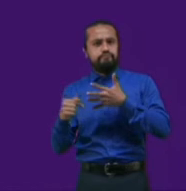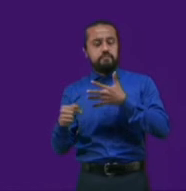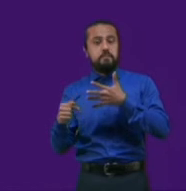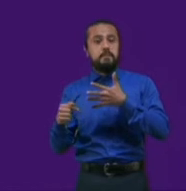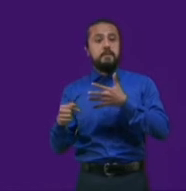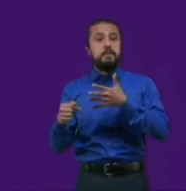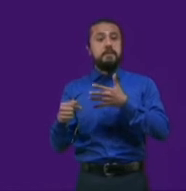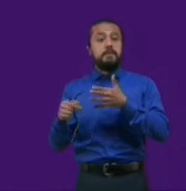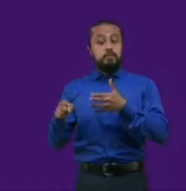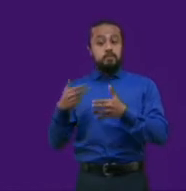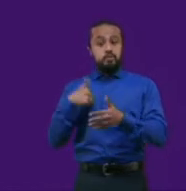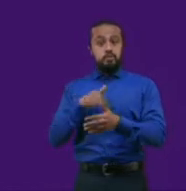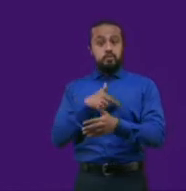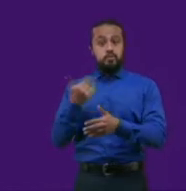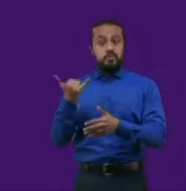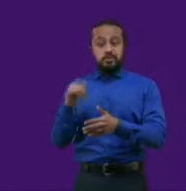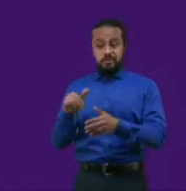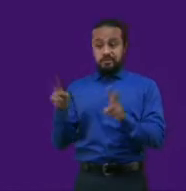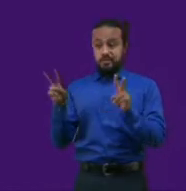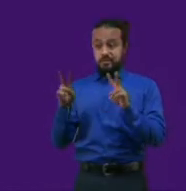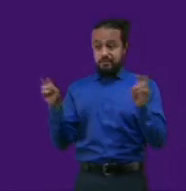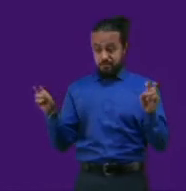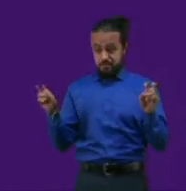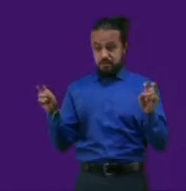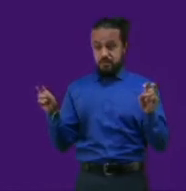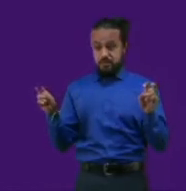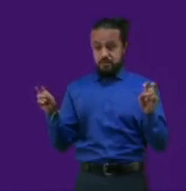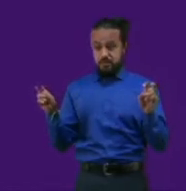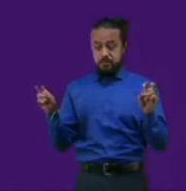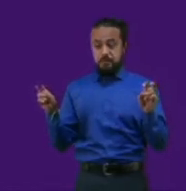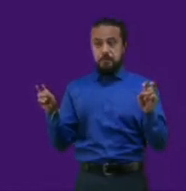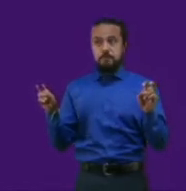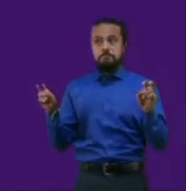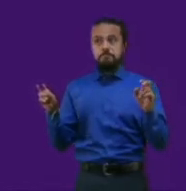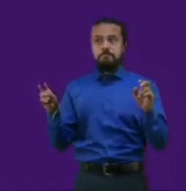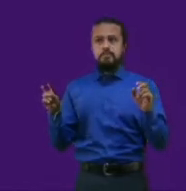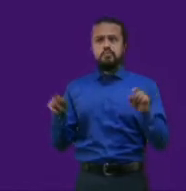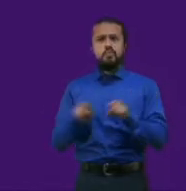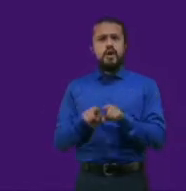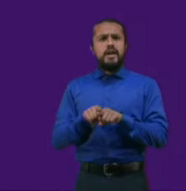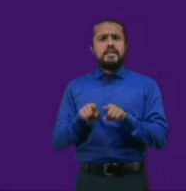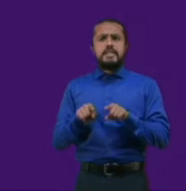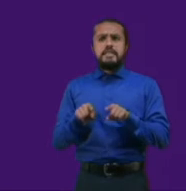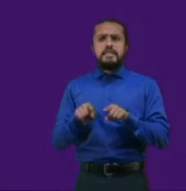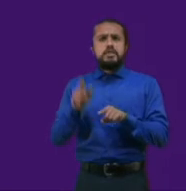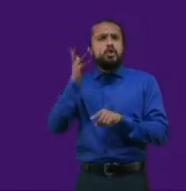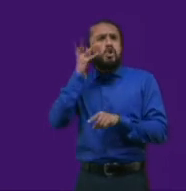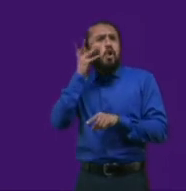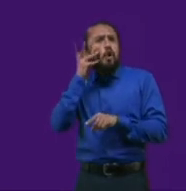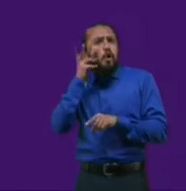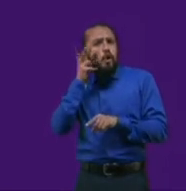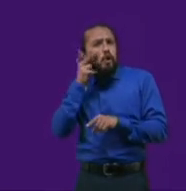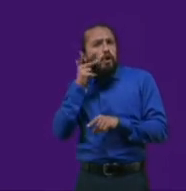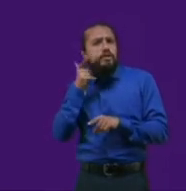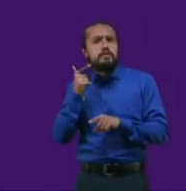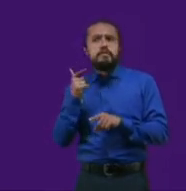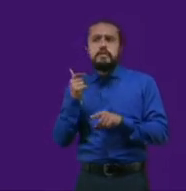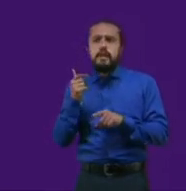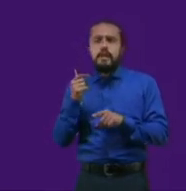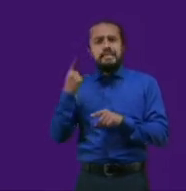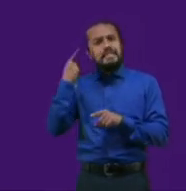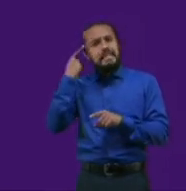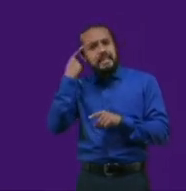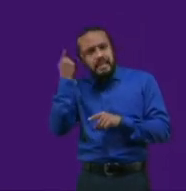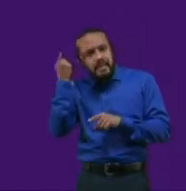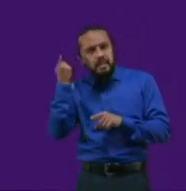está metido en este mundo y está viviendo como o vibrando con ese día a día donde hay miles de retos, hay